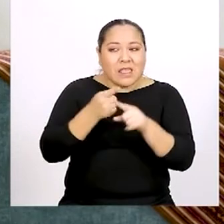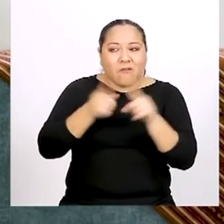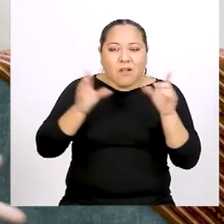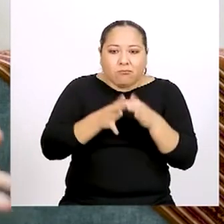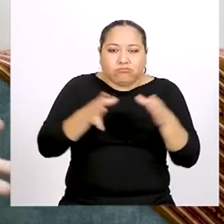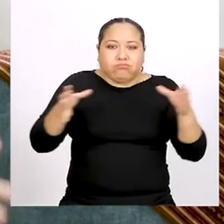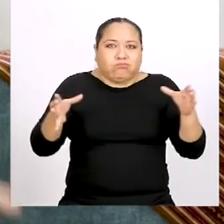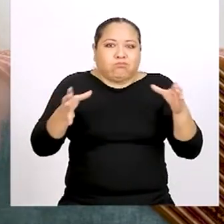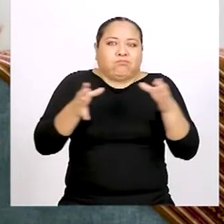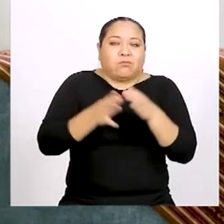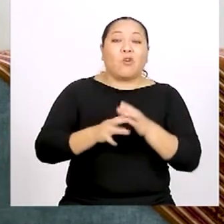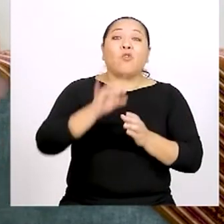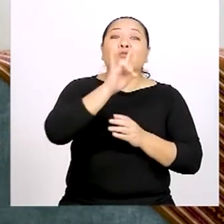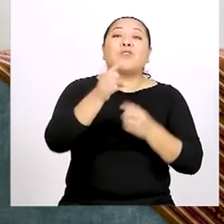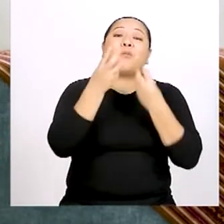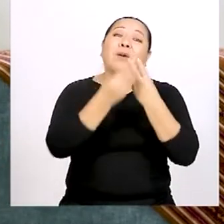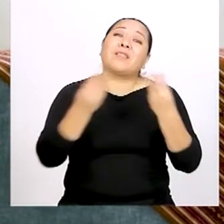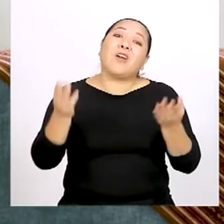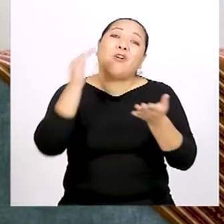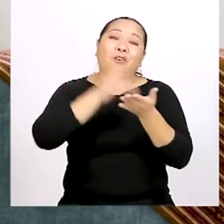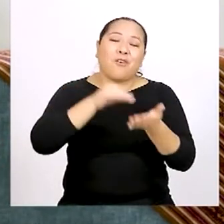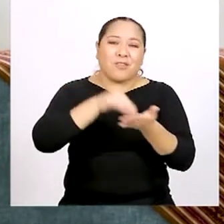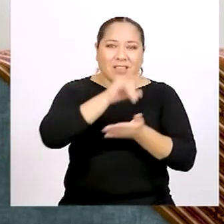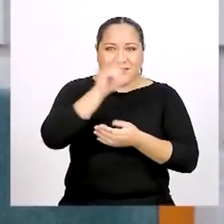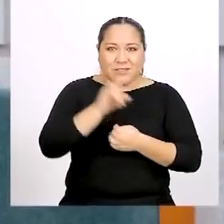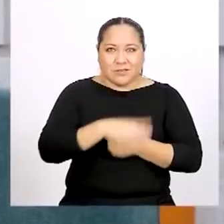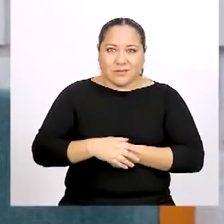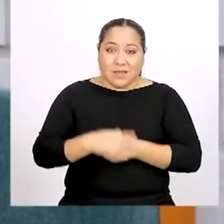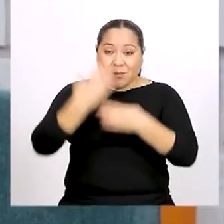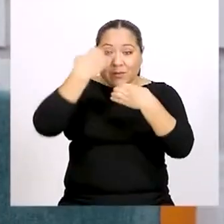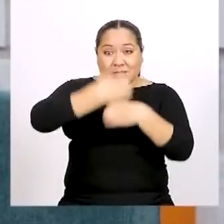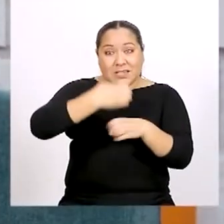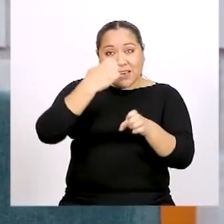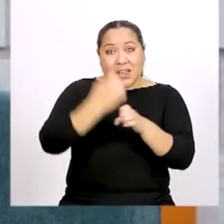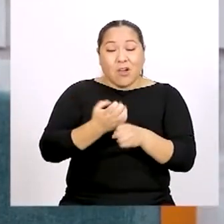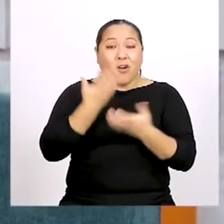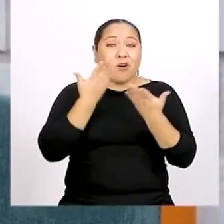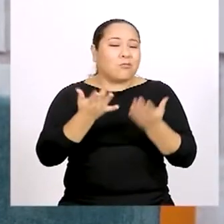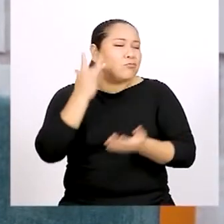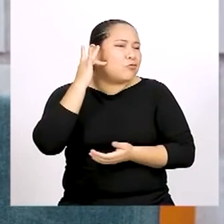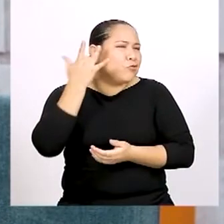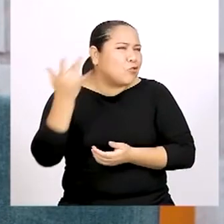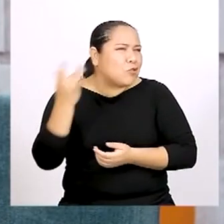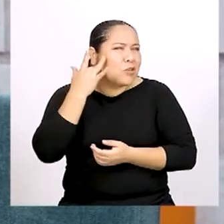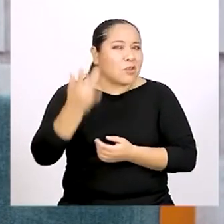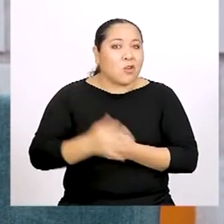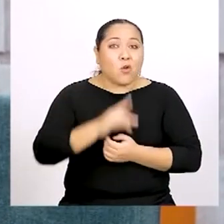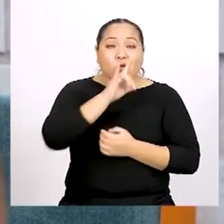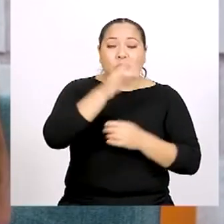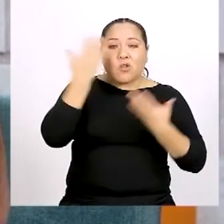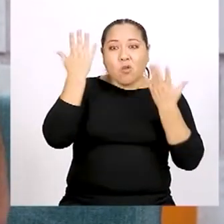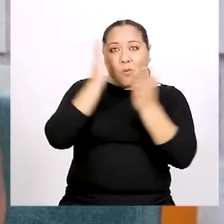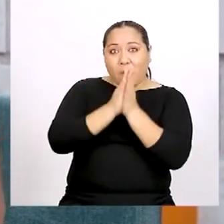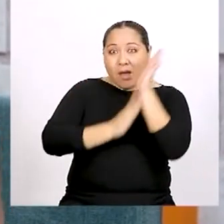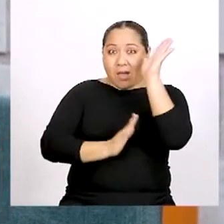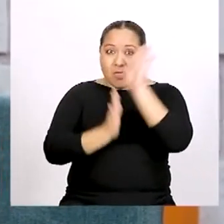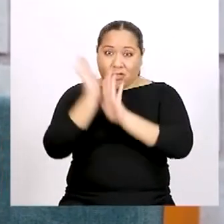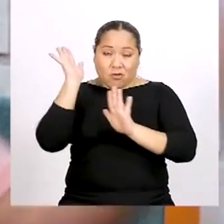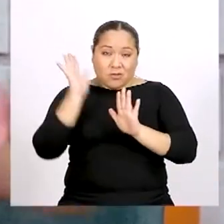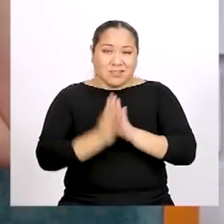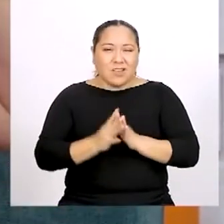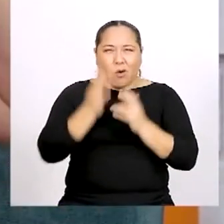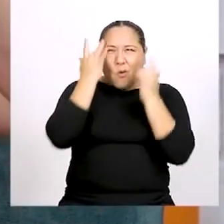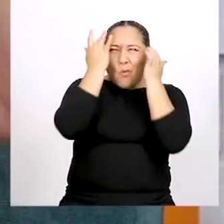de diferentes tamaños usando materiales de reuso. Hemos creado secuencias de sonidos usando nuestras manos